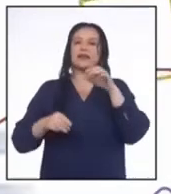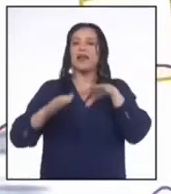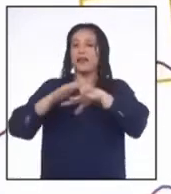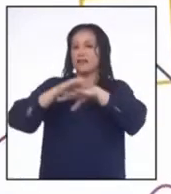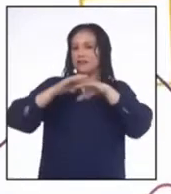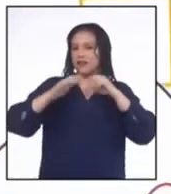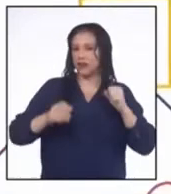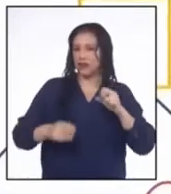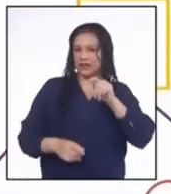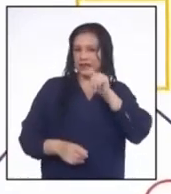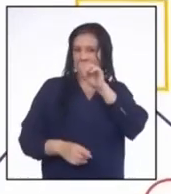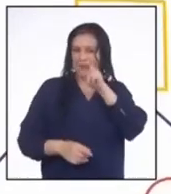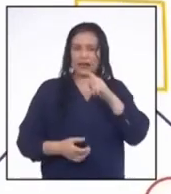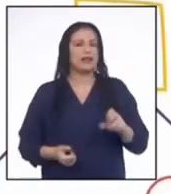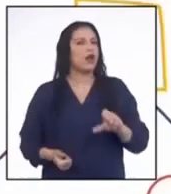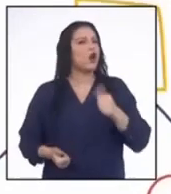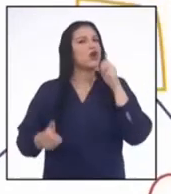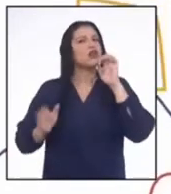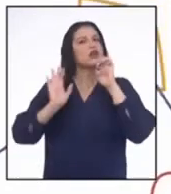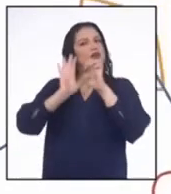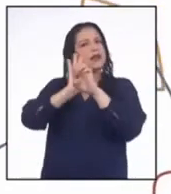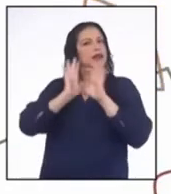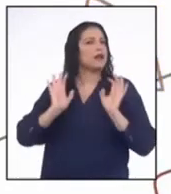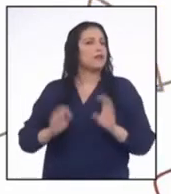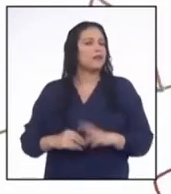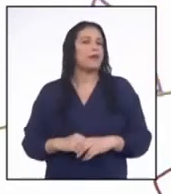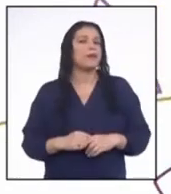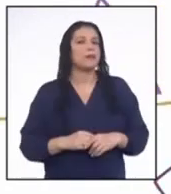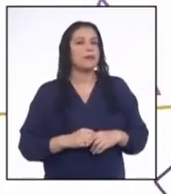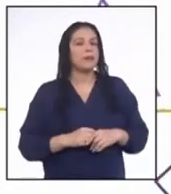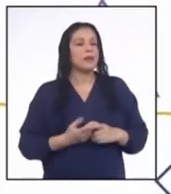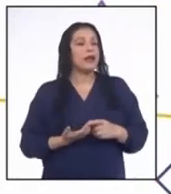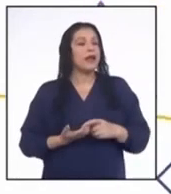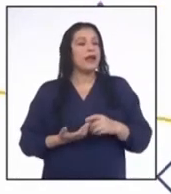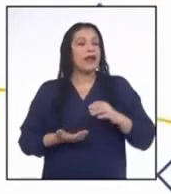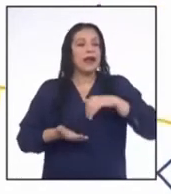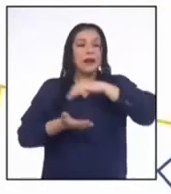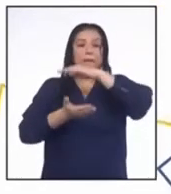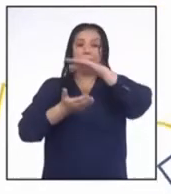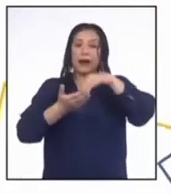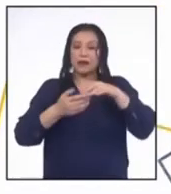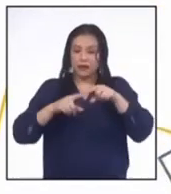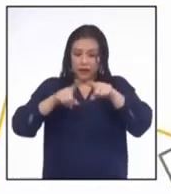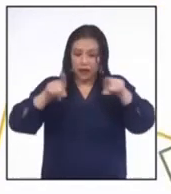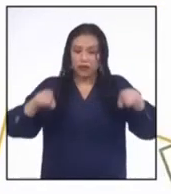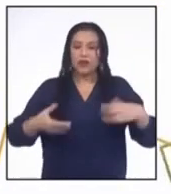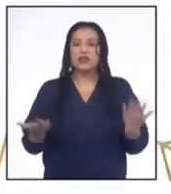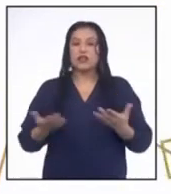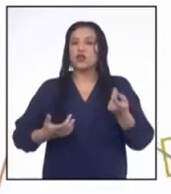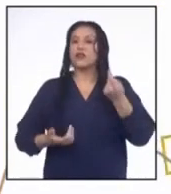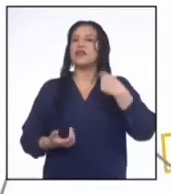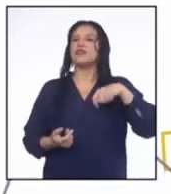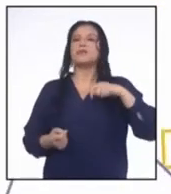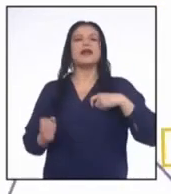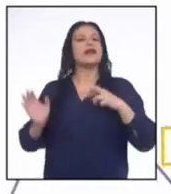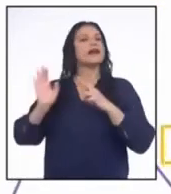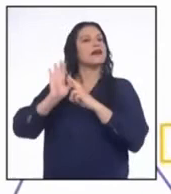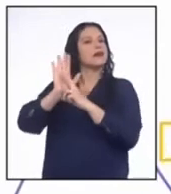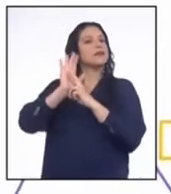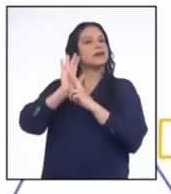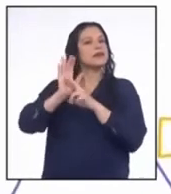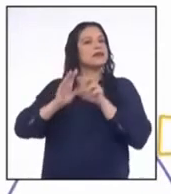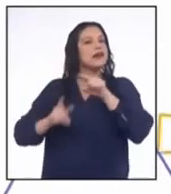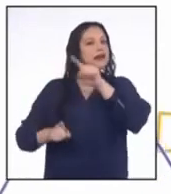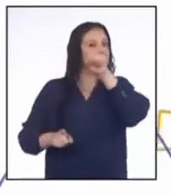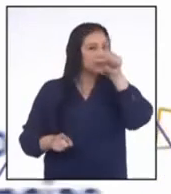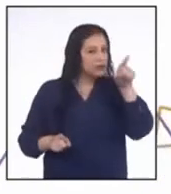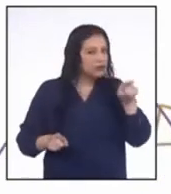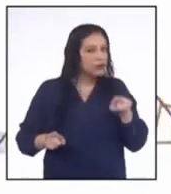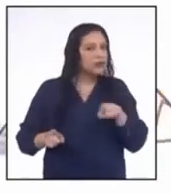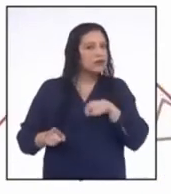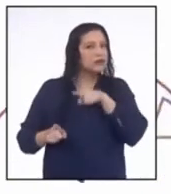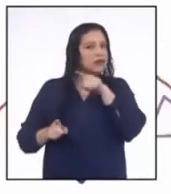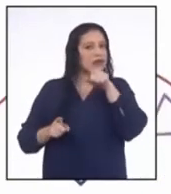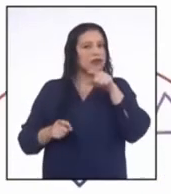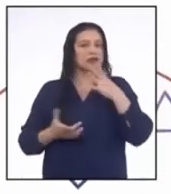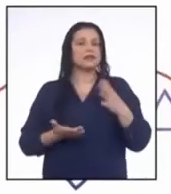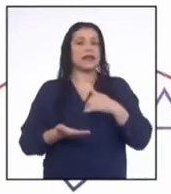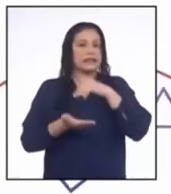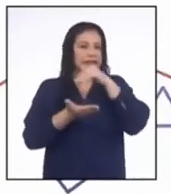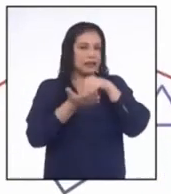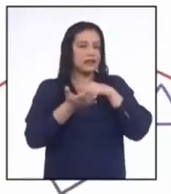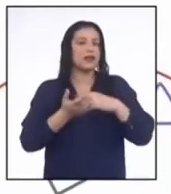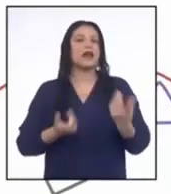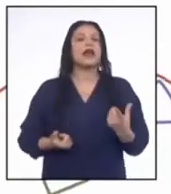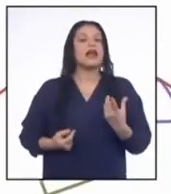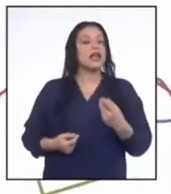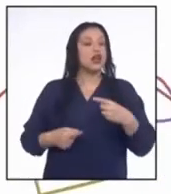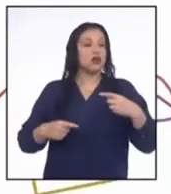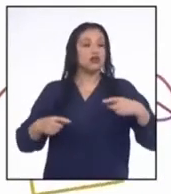exteriores. Otros ejemplos son el Parque de la Fuente de Berro de España, que representa a las circunferencias concéntricas.